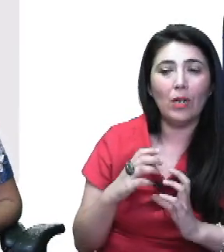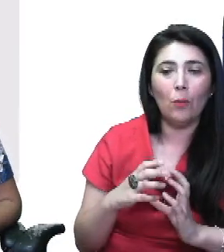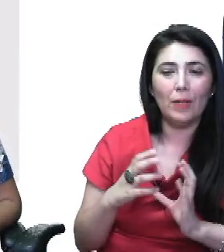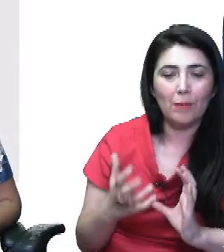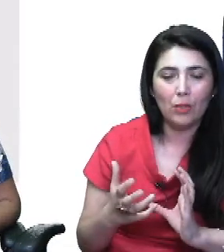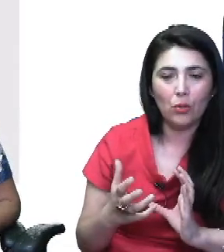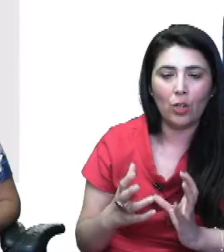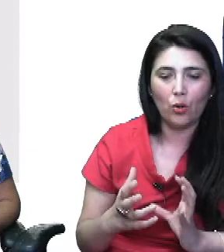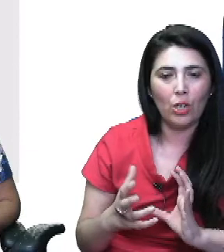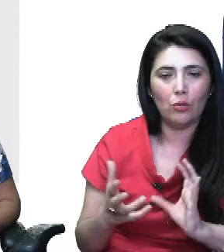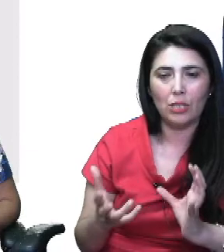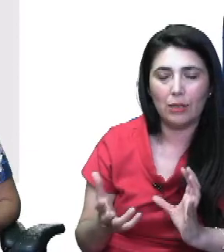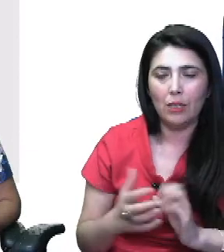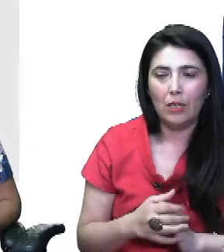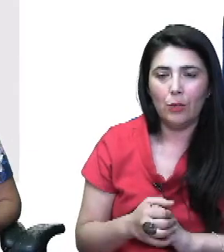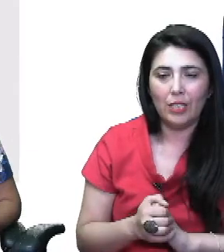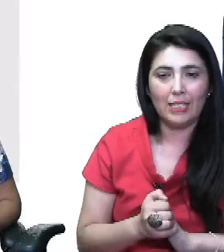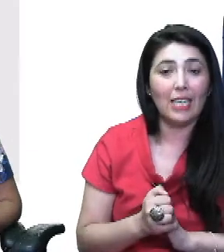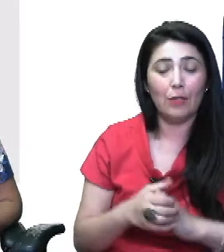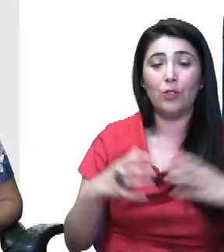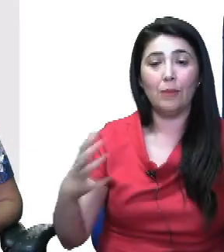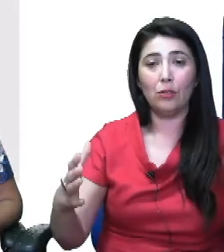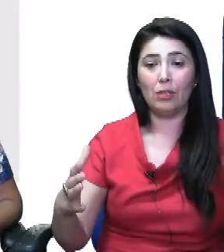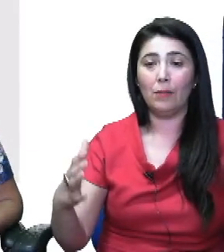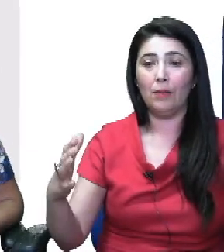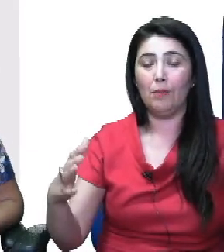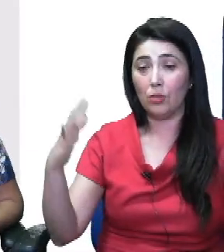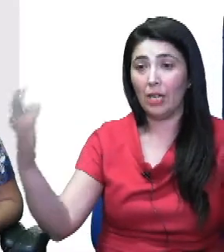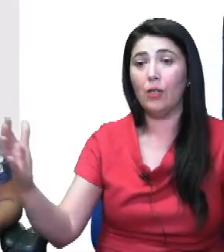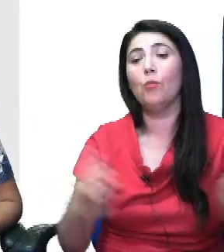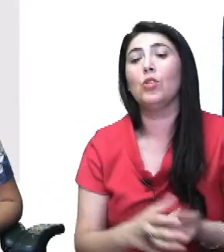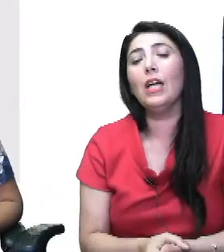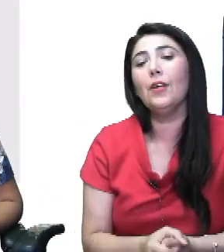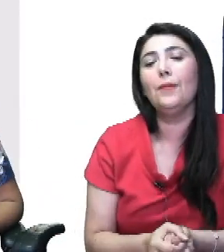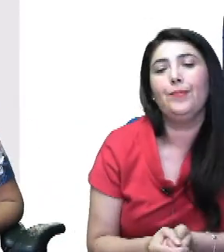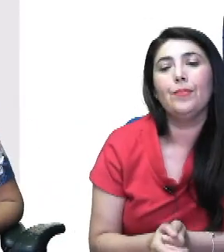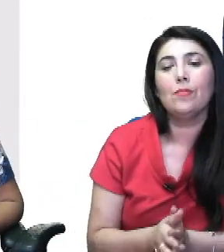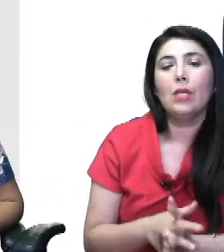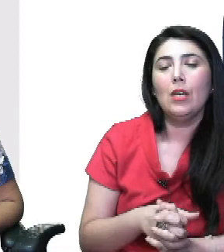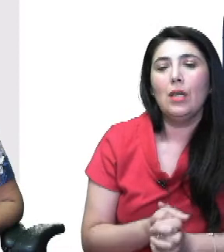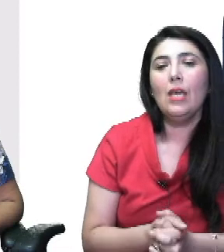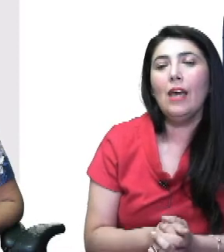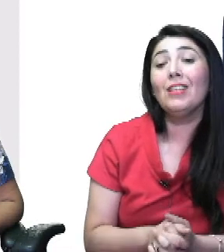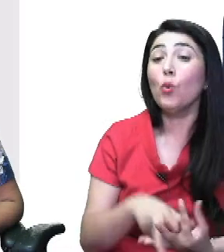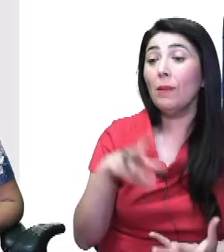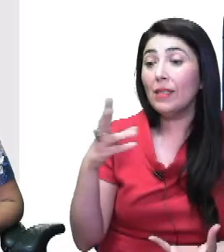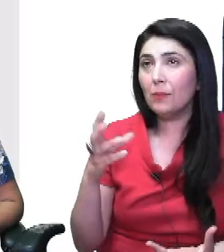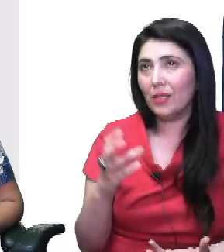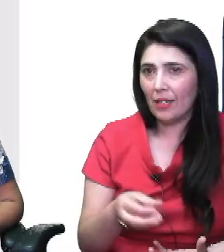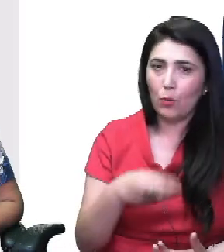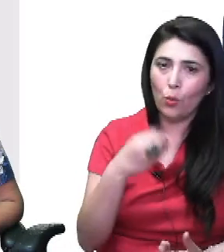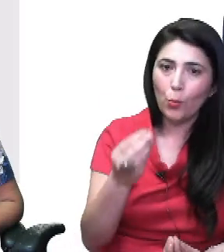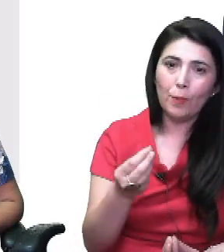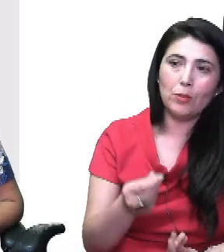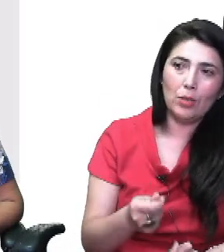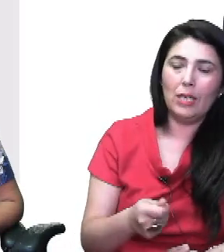recibir un acompañamiento que reconozca nuestras estrategias de afrontamiento también personales y comunitarios. Y eventualmente puede